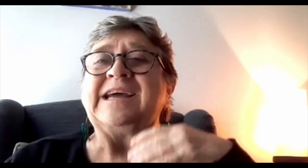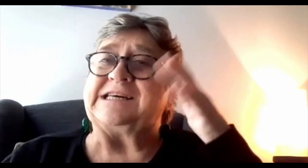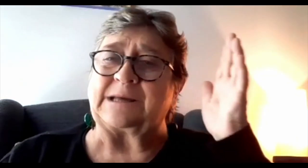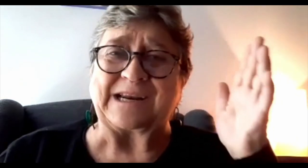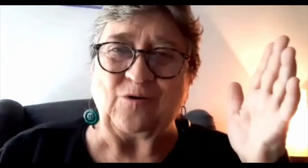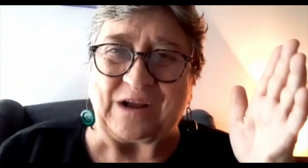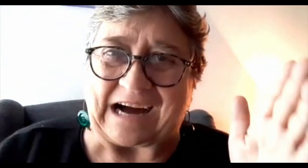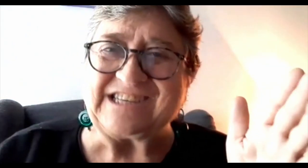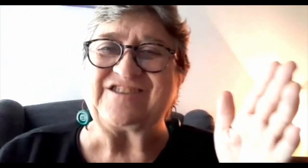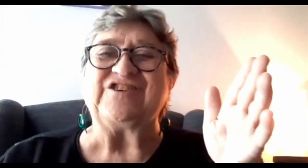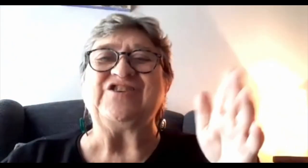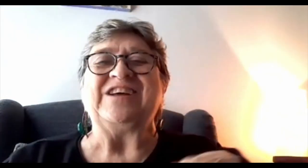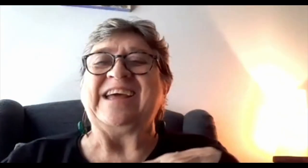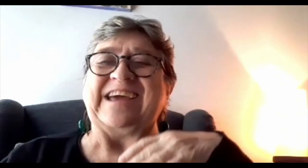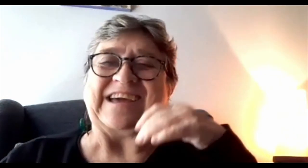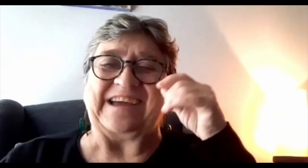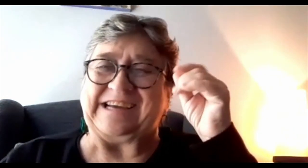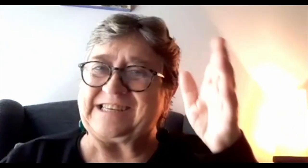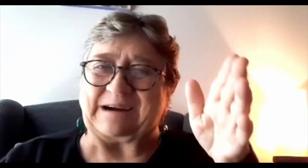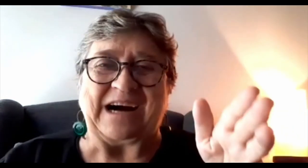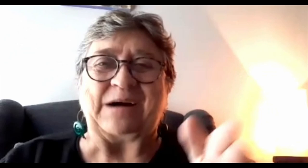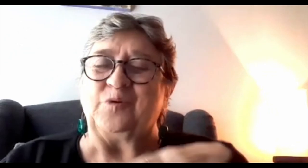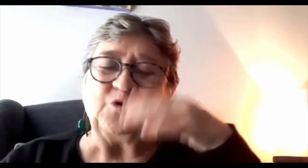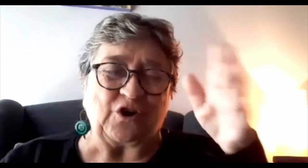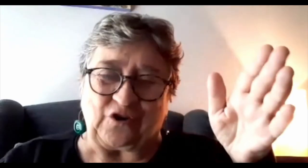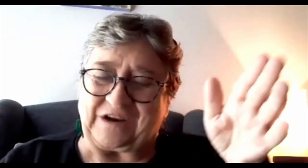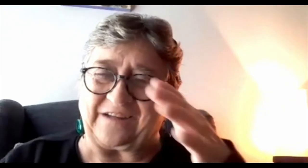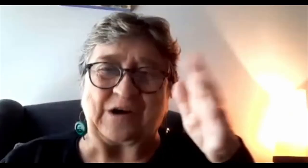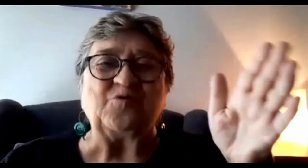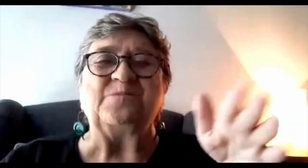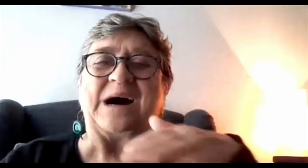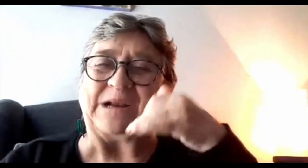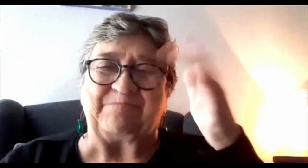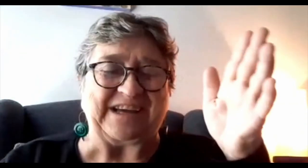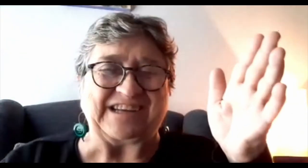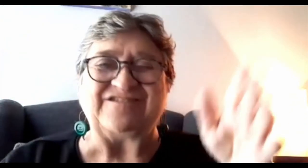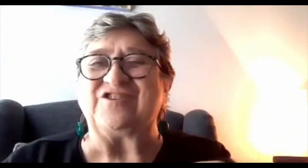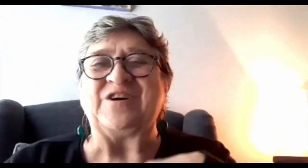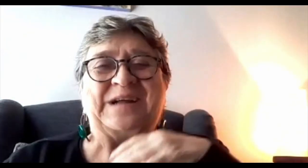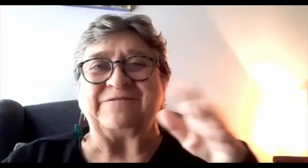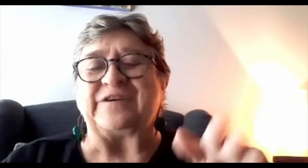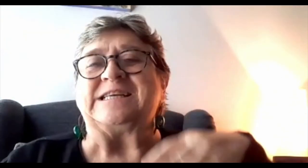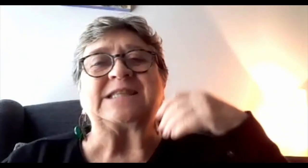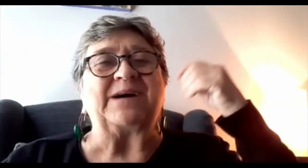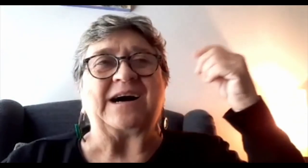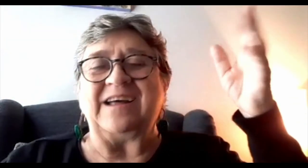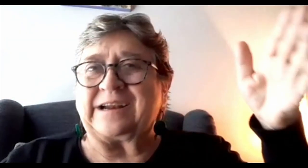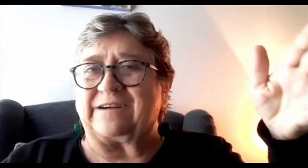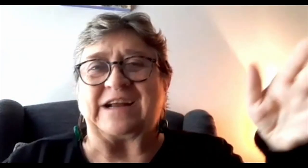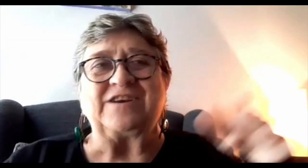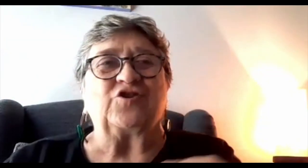Arce, estaba Raúl Castro, estaba Bruno Rodríguez de Cuba, Abel Prieto, en fin,